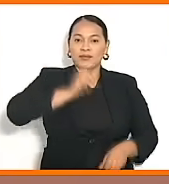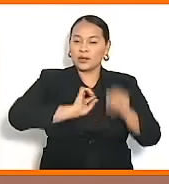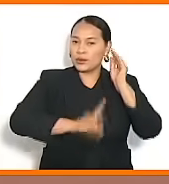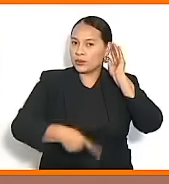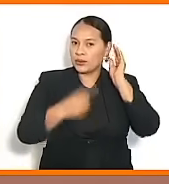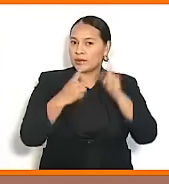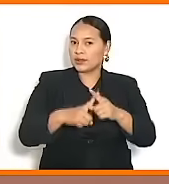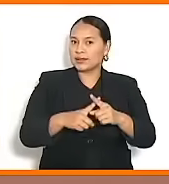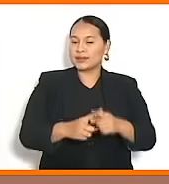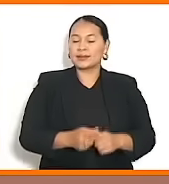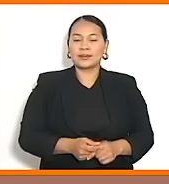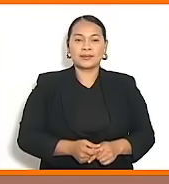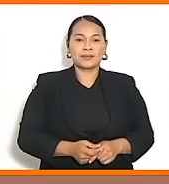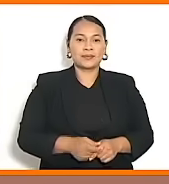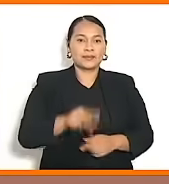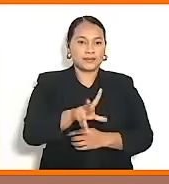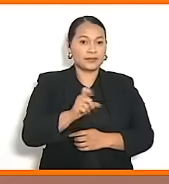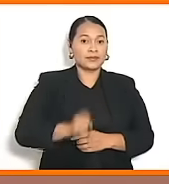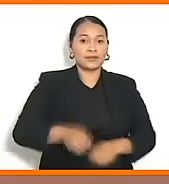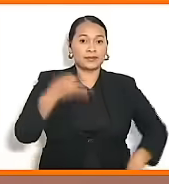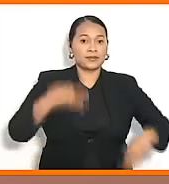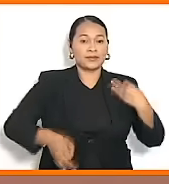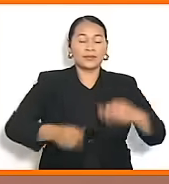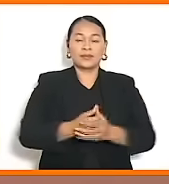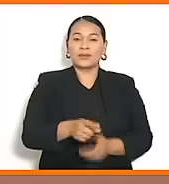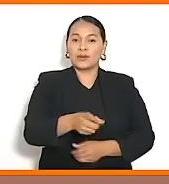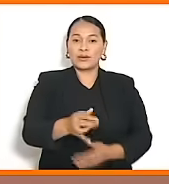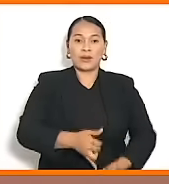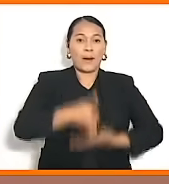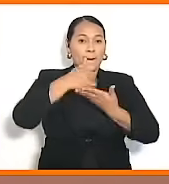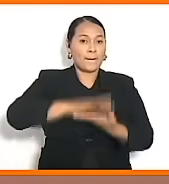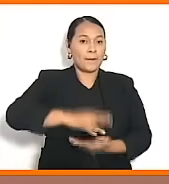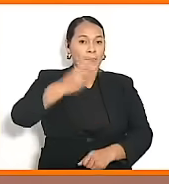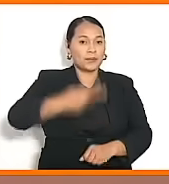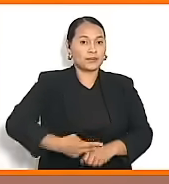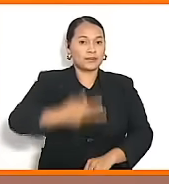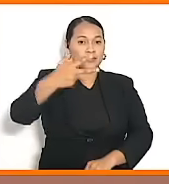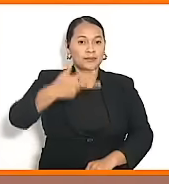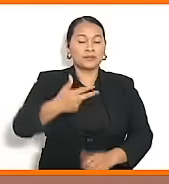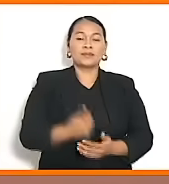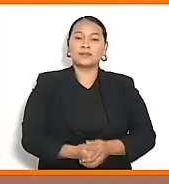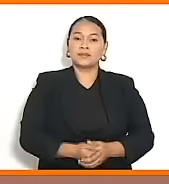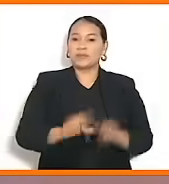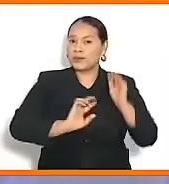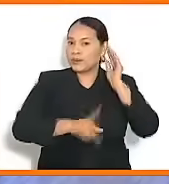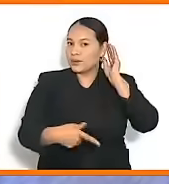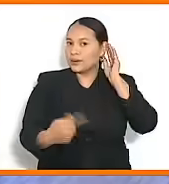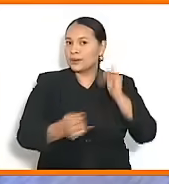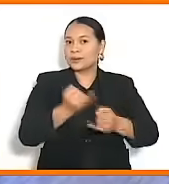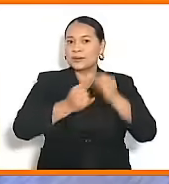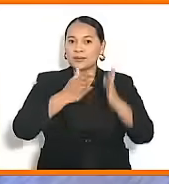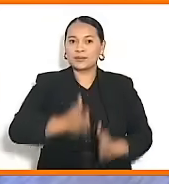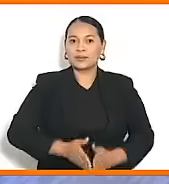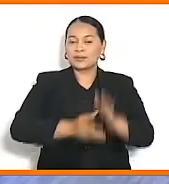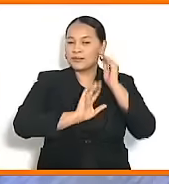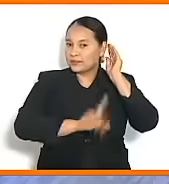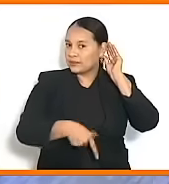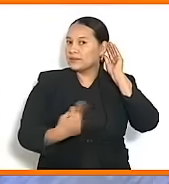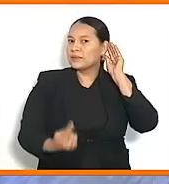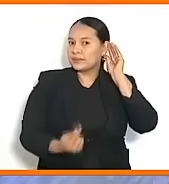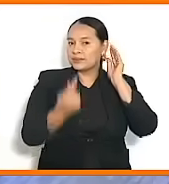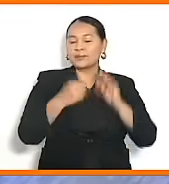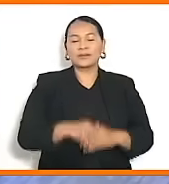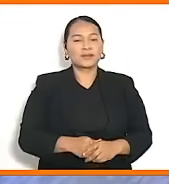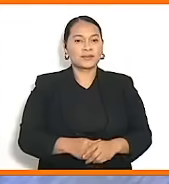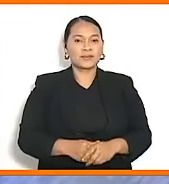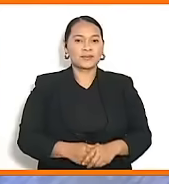es 3X. Jugador, te recuerdo que tu premio se ha multiplicado por 3 en diaria. Y si fuiste parte de nuestros jugadores para